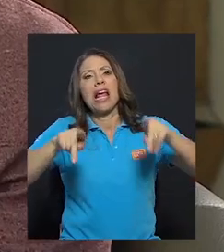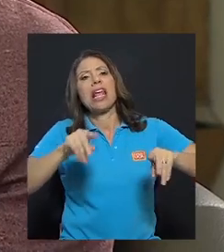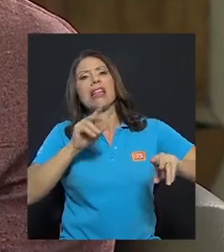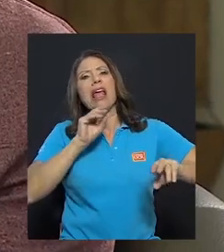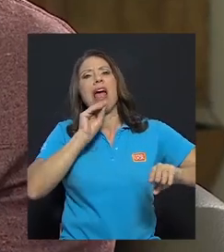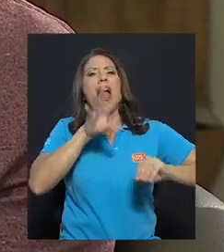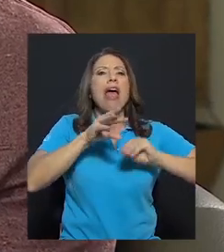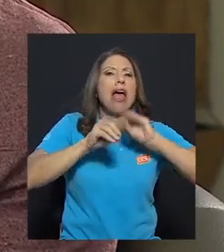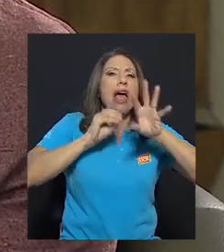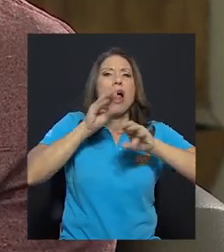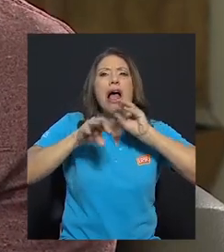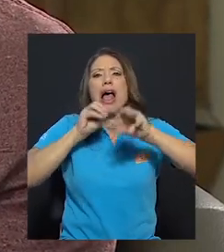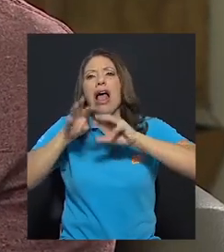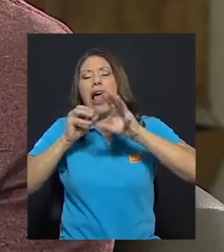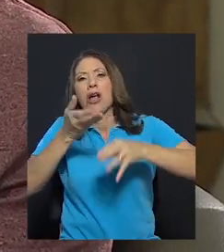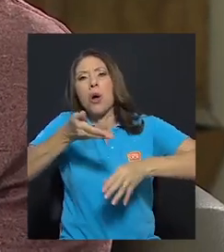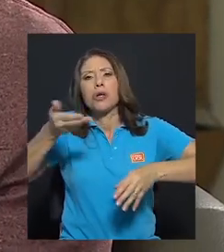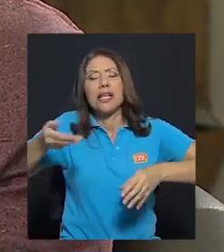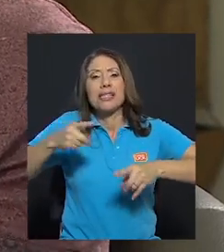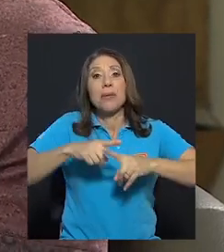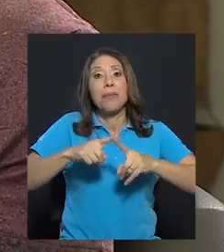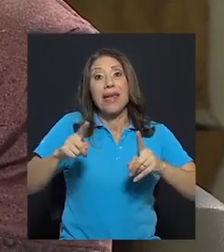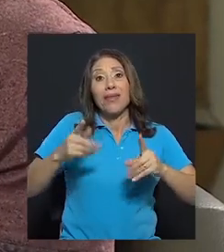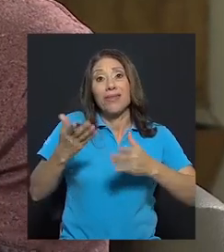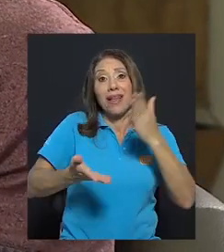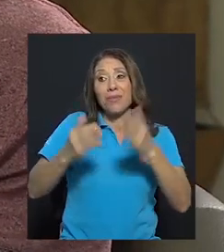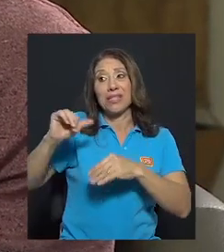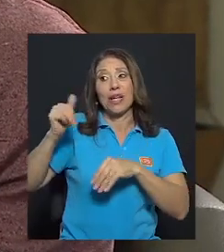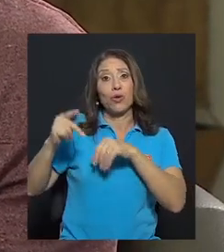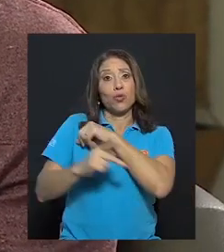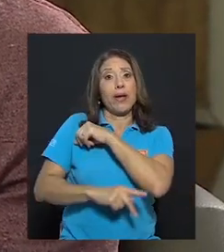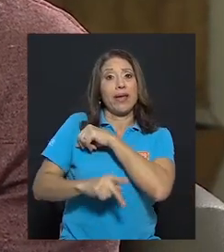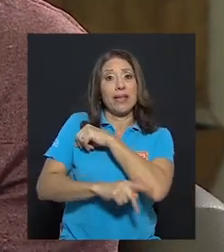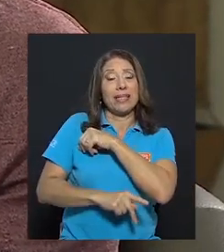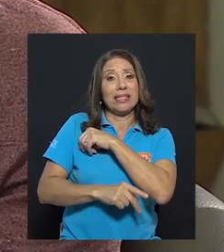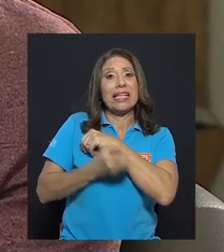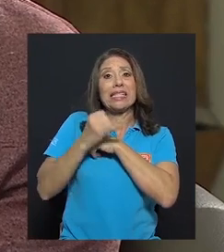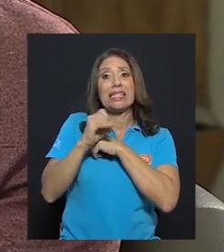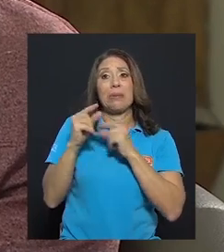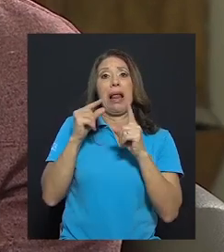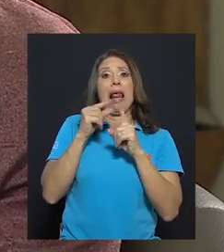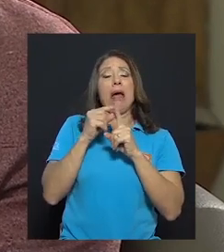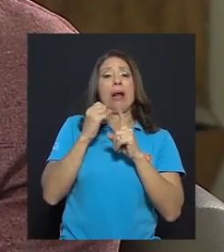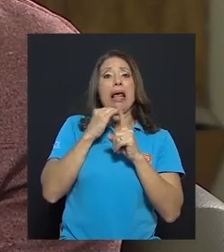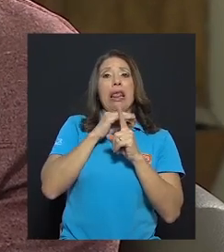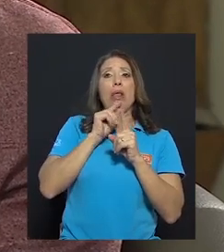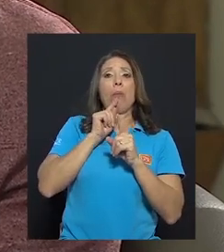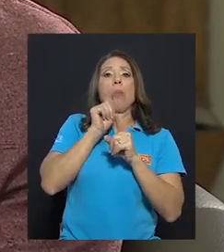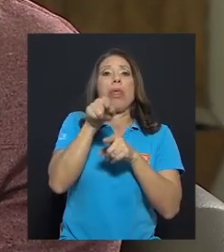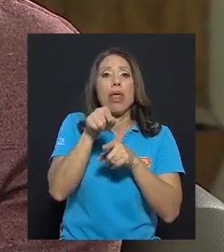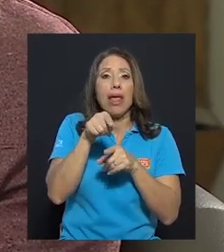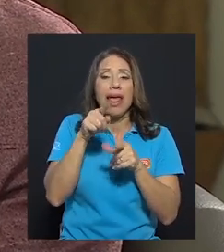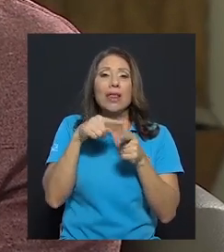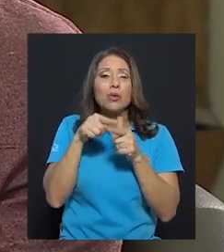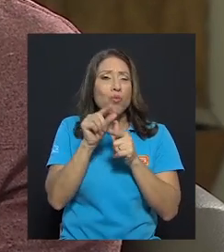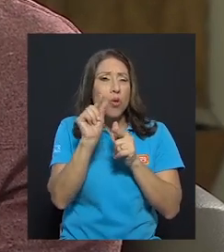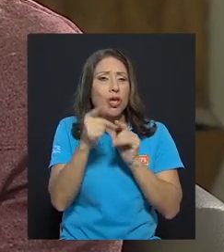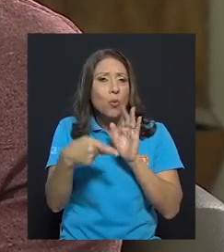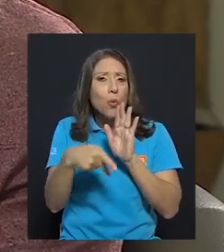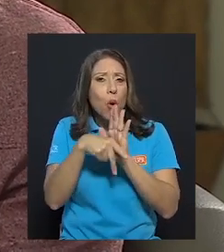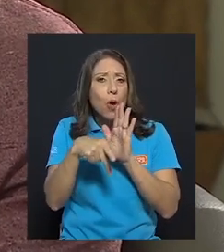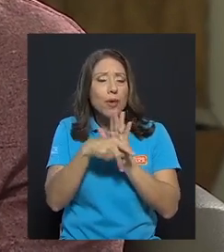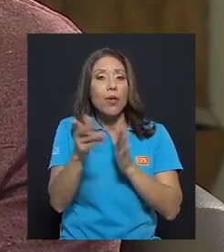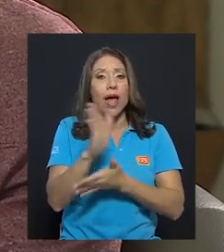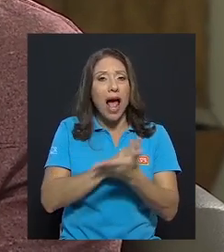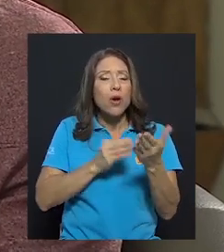cosas, pero tal vez en otros países gritar palabras que no son correctas si sea un poquitito prohibido. Eso es muy, muy,